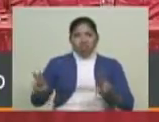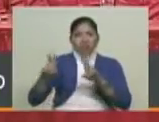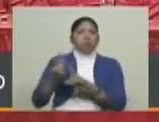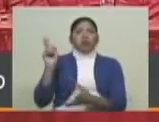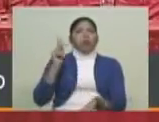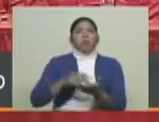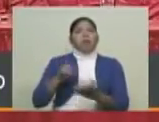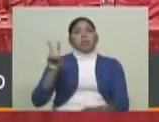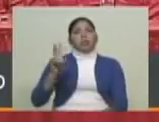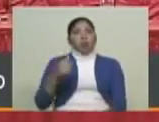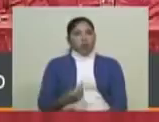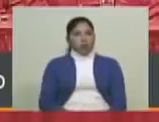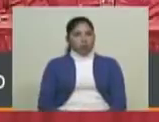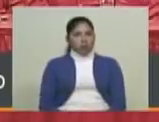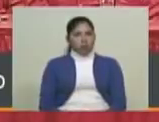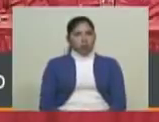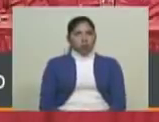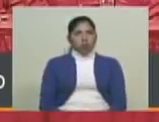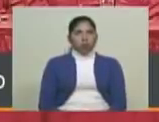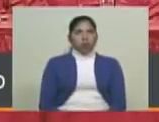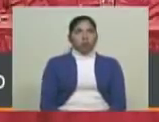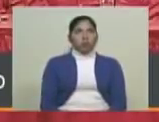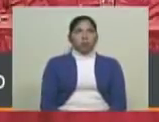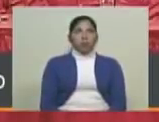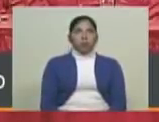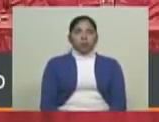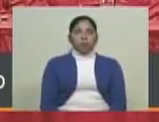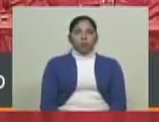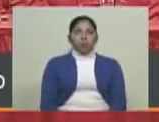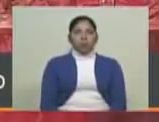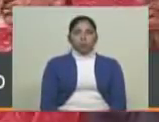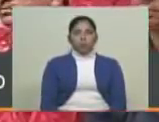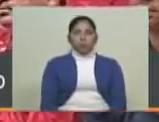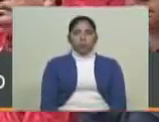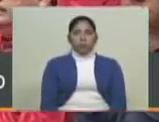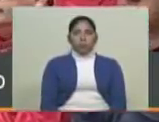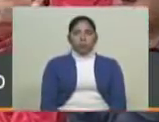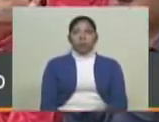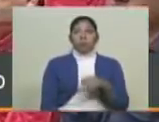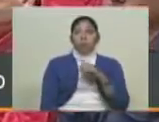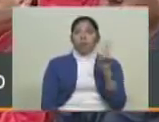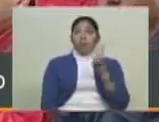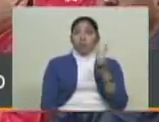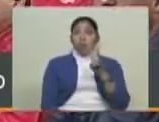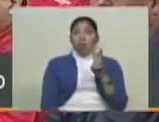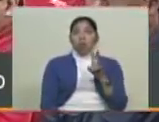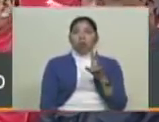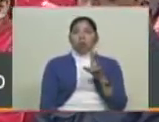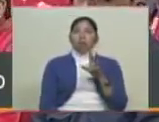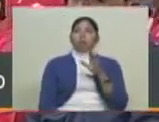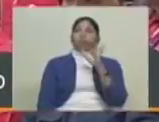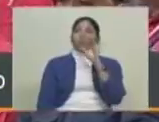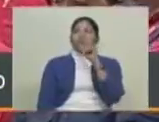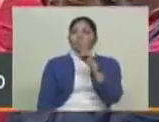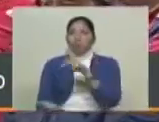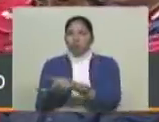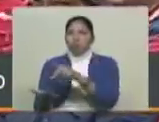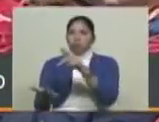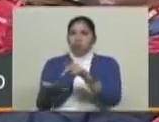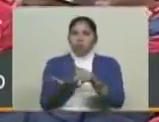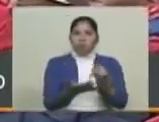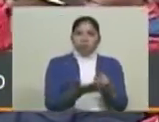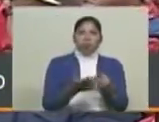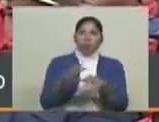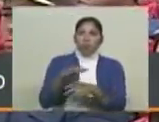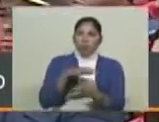a Venezuela, no por no participar, sino que en Venezuela ellos van a países donde hay problemas con los sistemas electorales